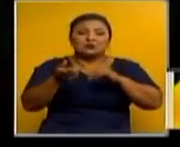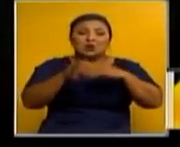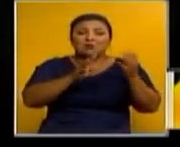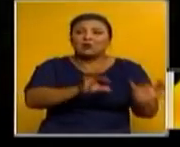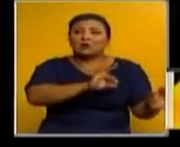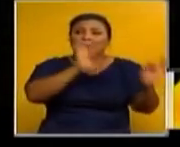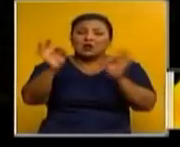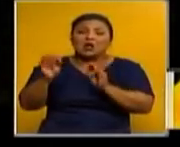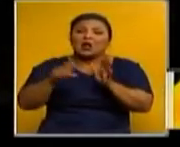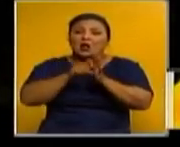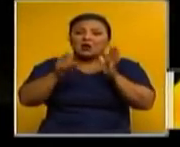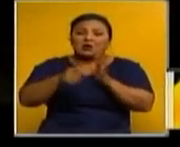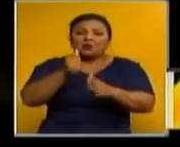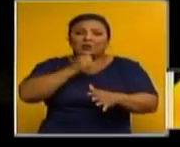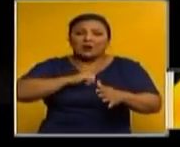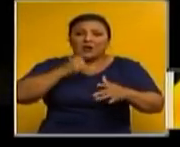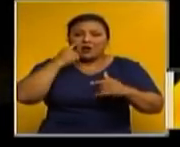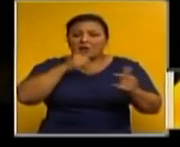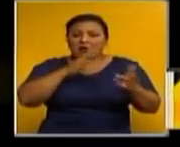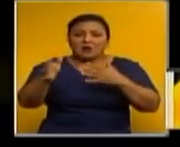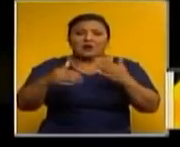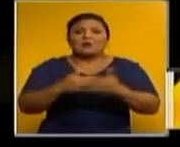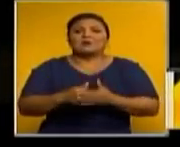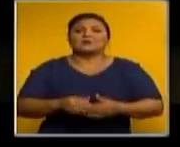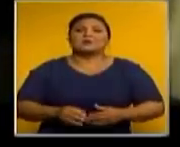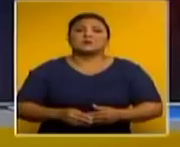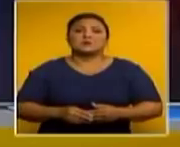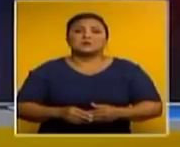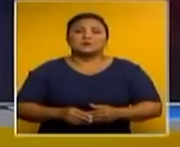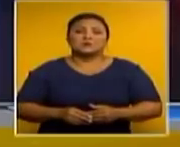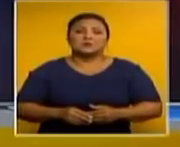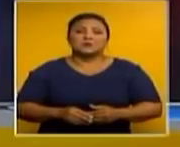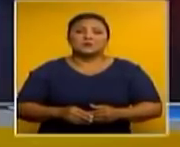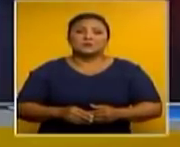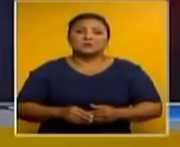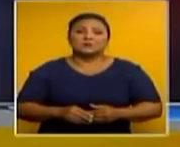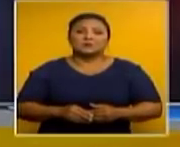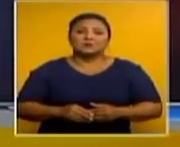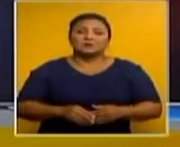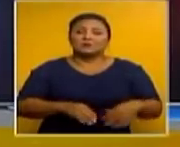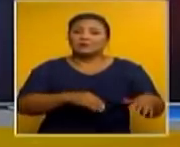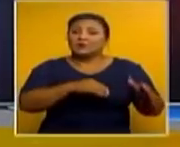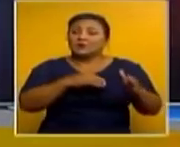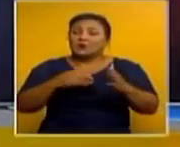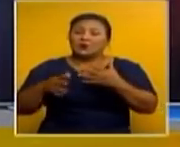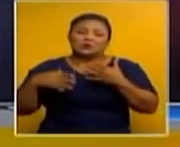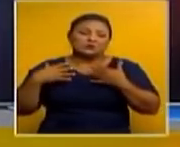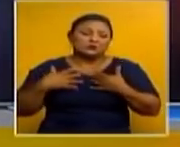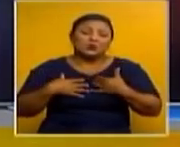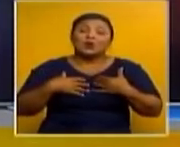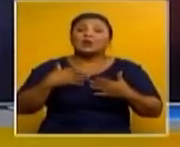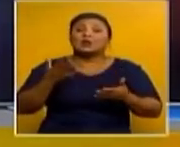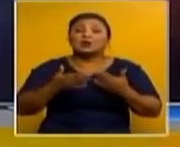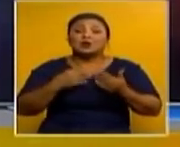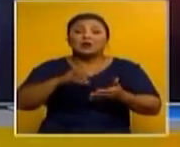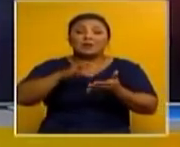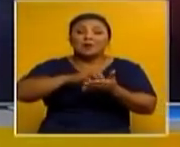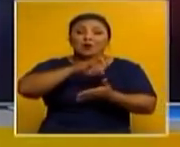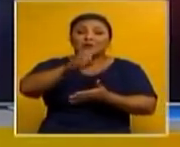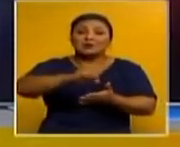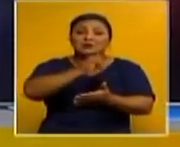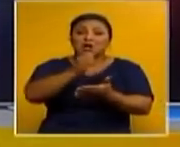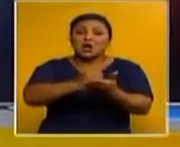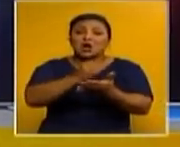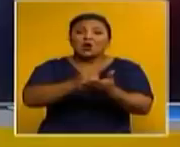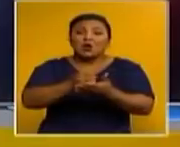la necropsia respectiva. Tania Barros, Noticiero 1. Y un conmovedor caso se registró en la provincia de El Oro. Hijo